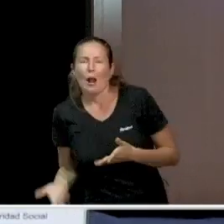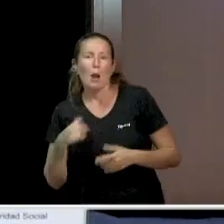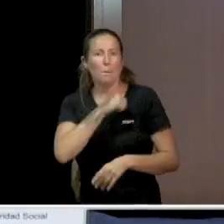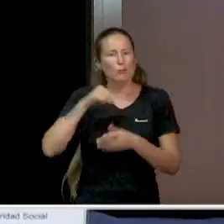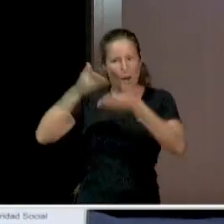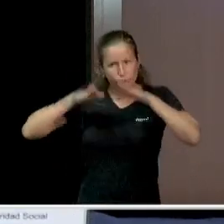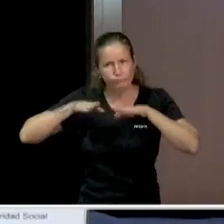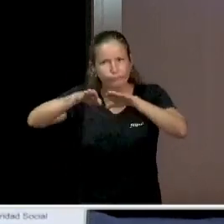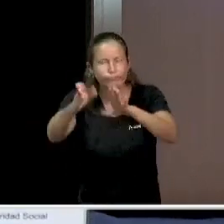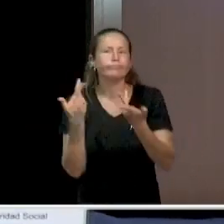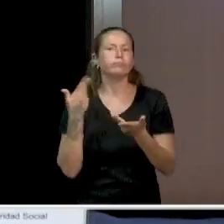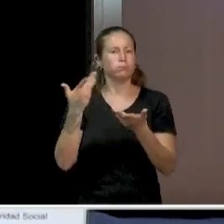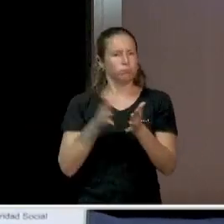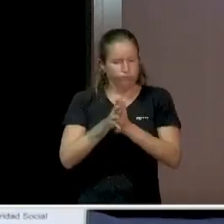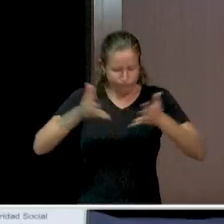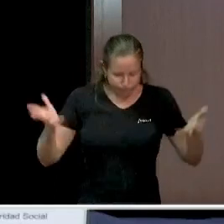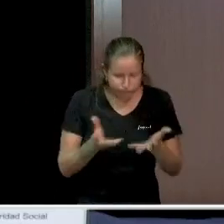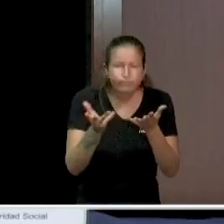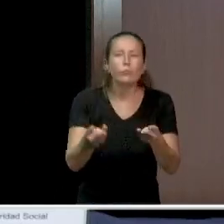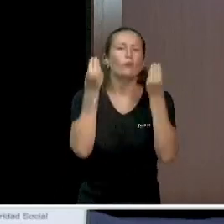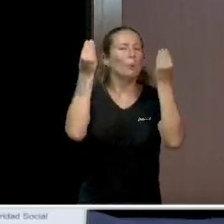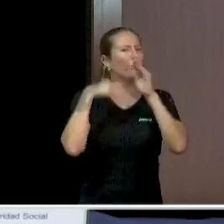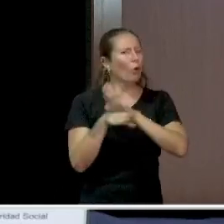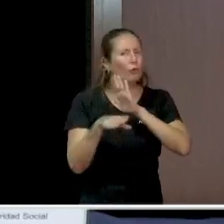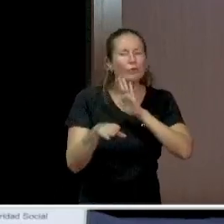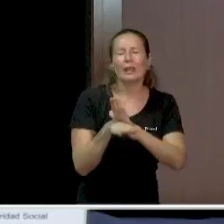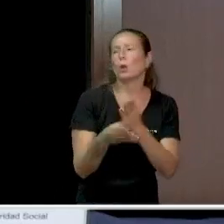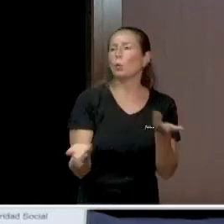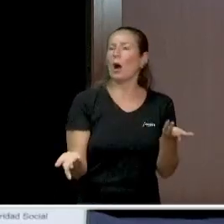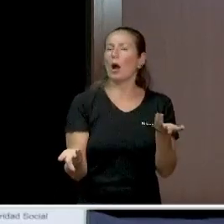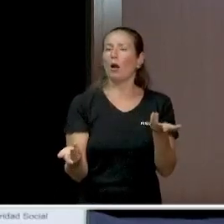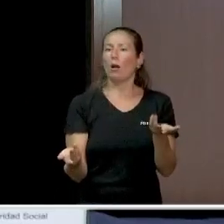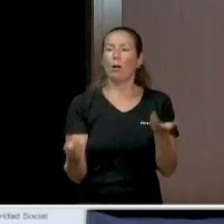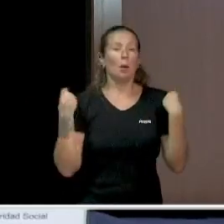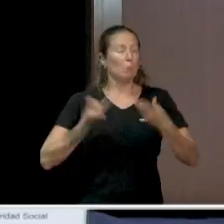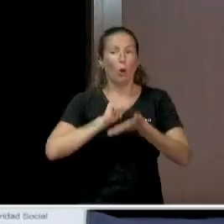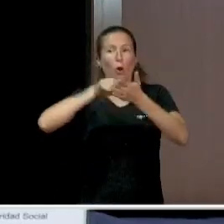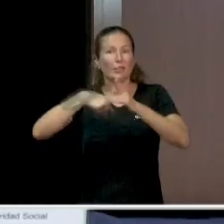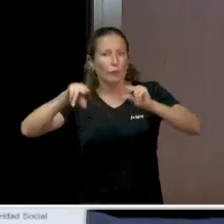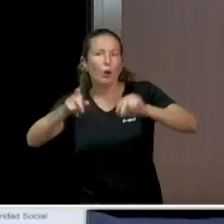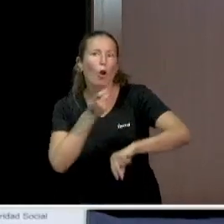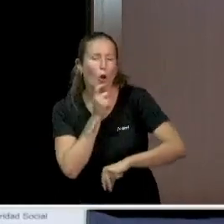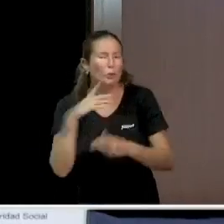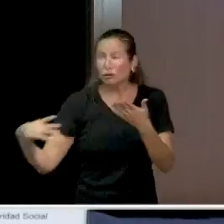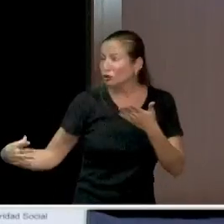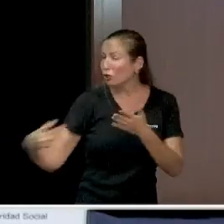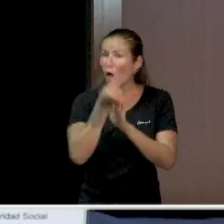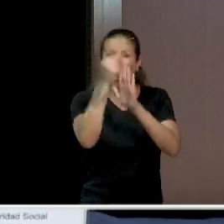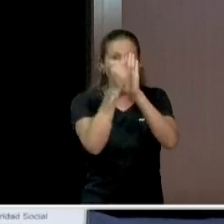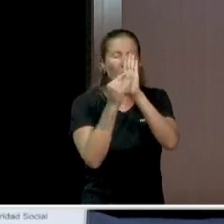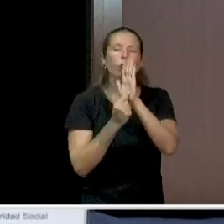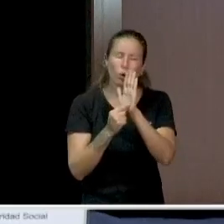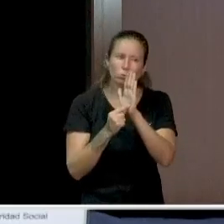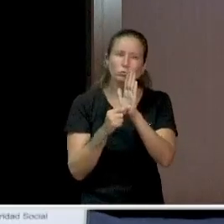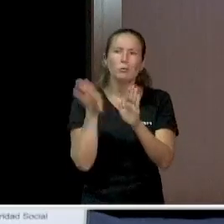familiar, promoción profesional, formación continua, extinción de la relación laboral, etcétera, quedan también